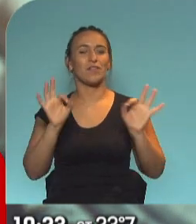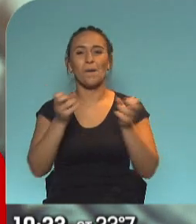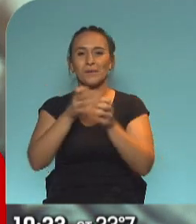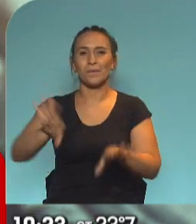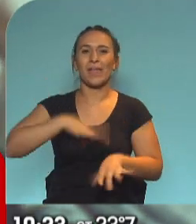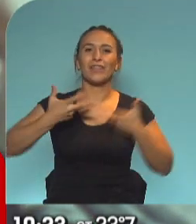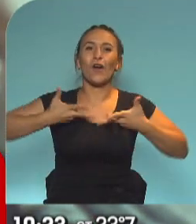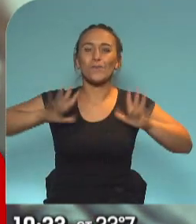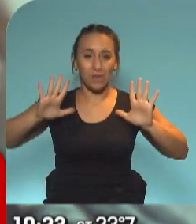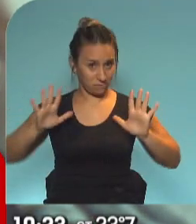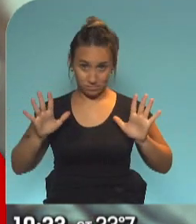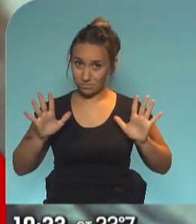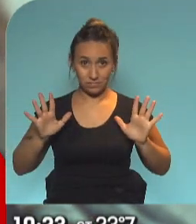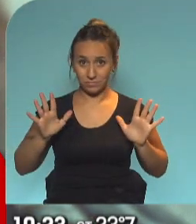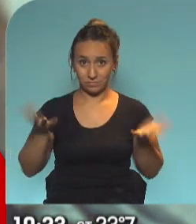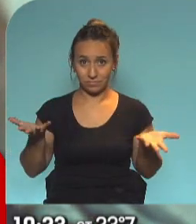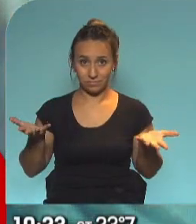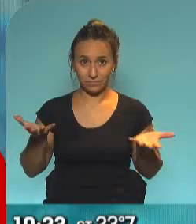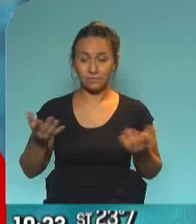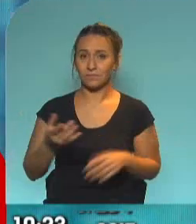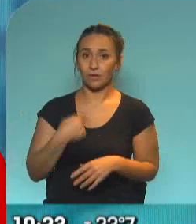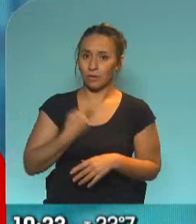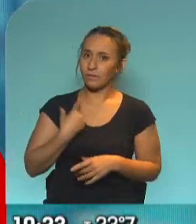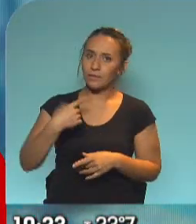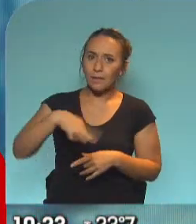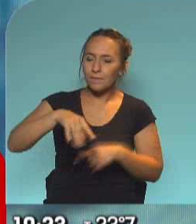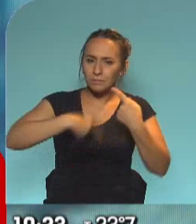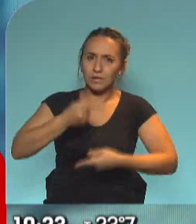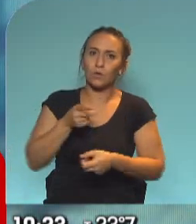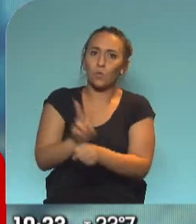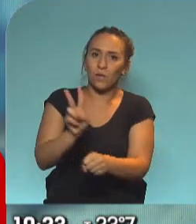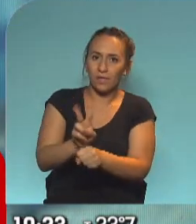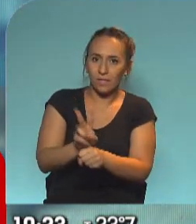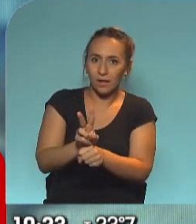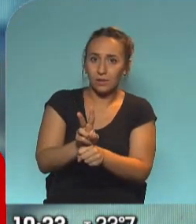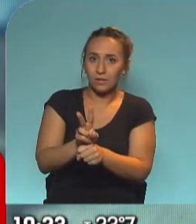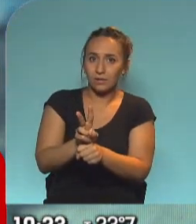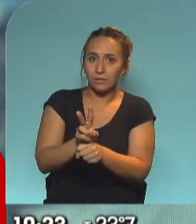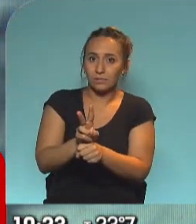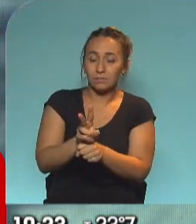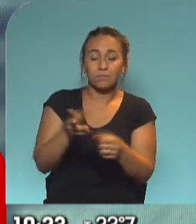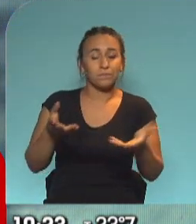¿sí? A partir de ahora. Tenemos que seguir cuidándonos porque no están